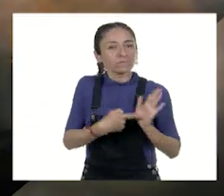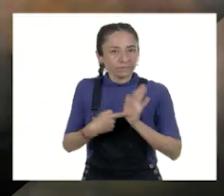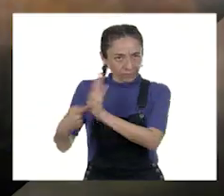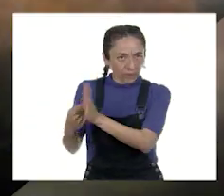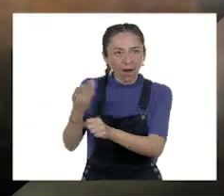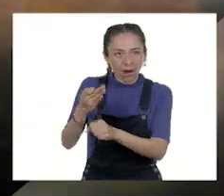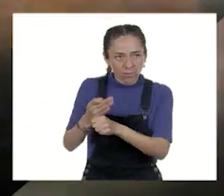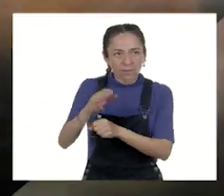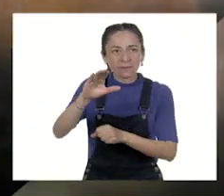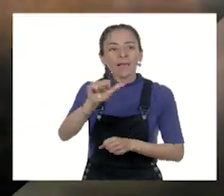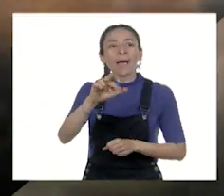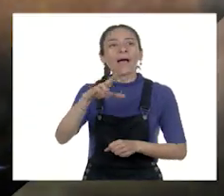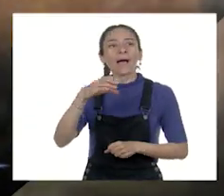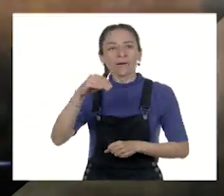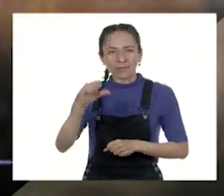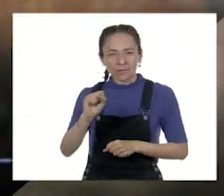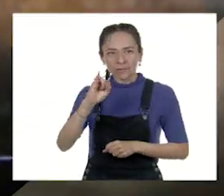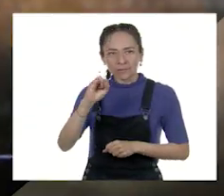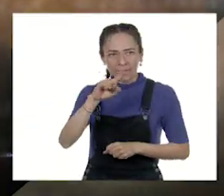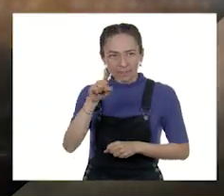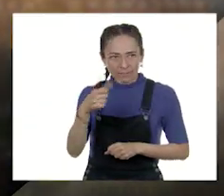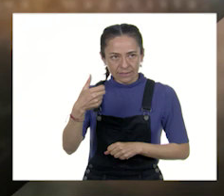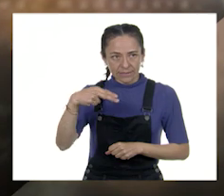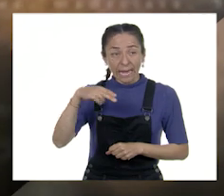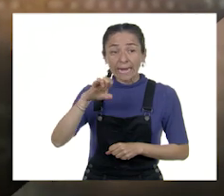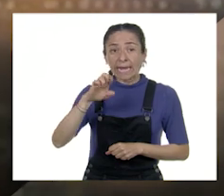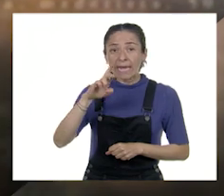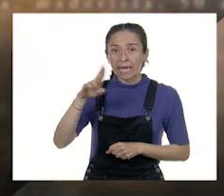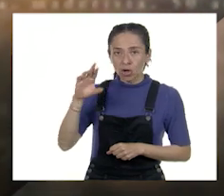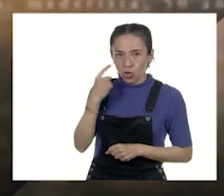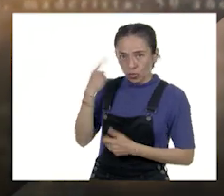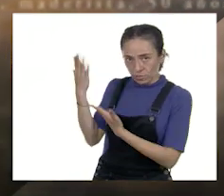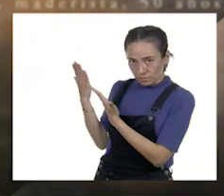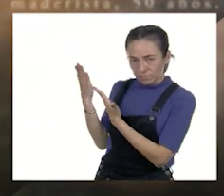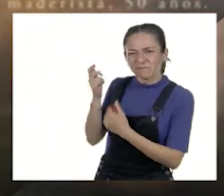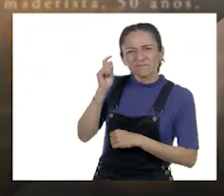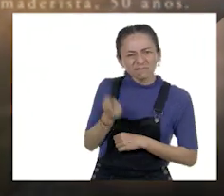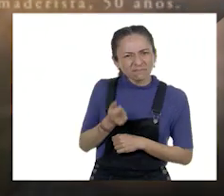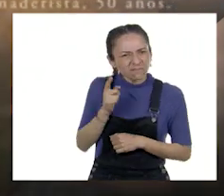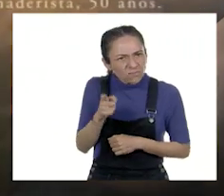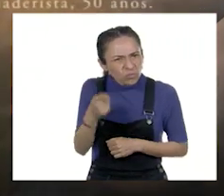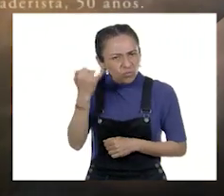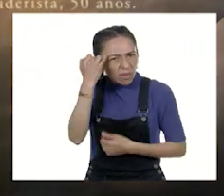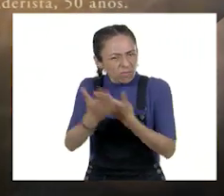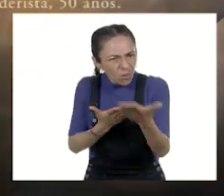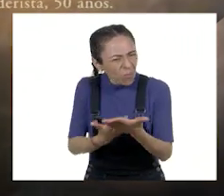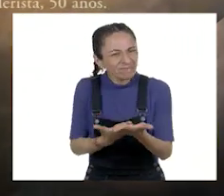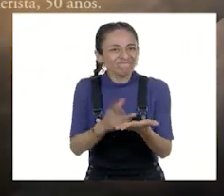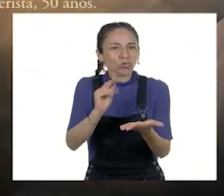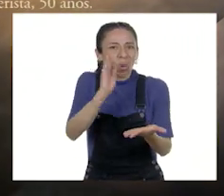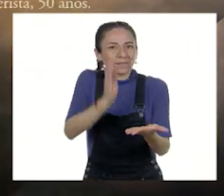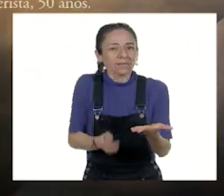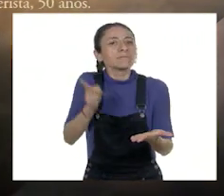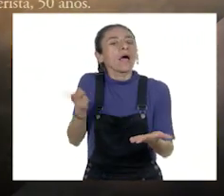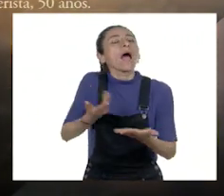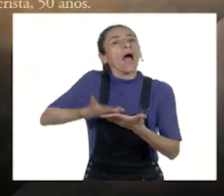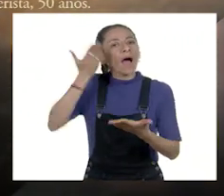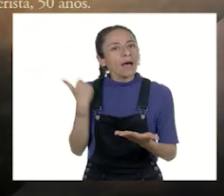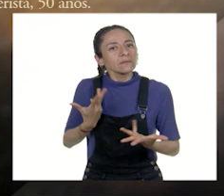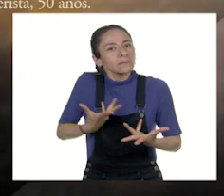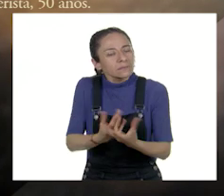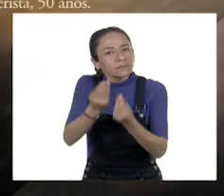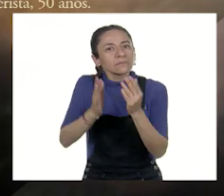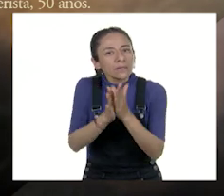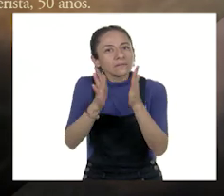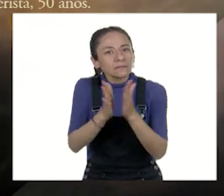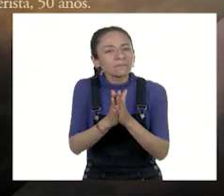Ezquerro. En el caso de este diputado, su credencial se rechazó porque, según el dictamen, había colaborado como funcionario en la administración de